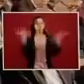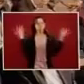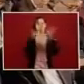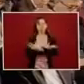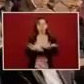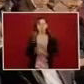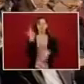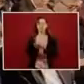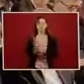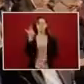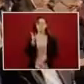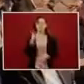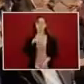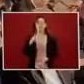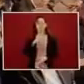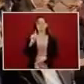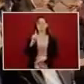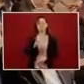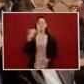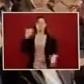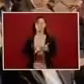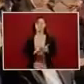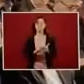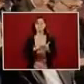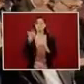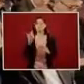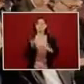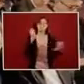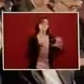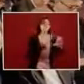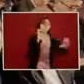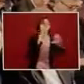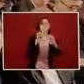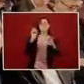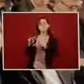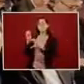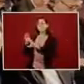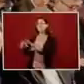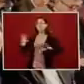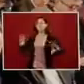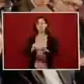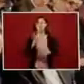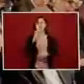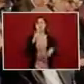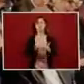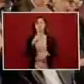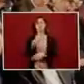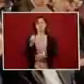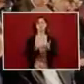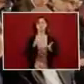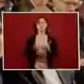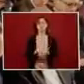Que implicaría 70,000 transacciones financieras, operaciones que ascenderían a los